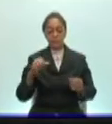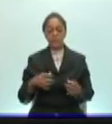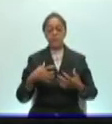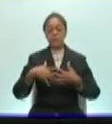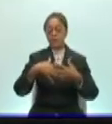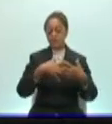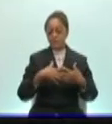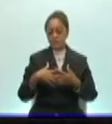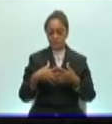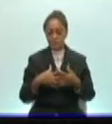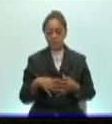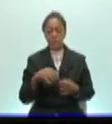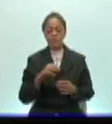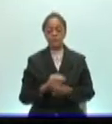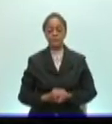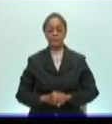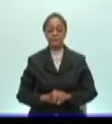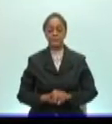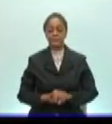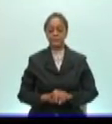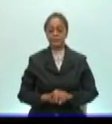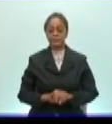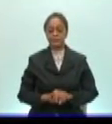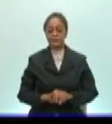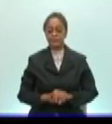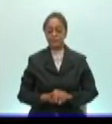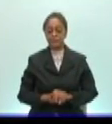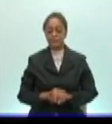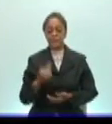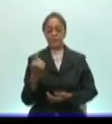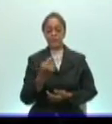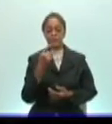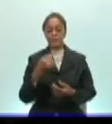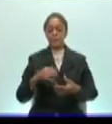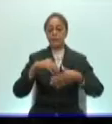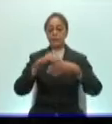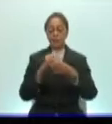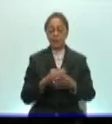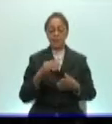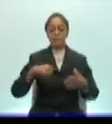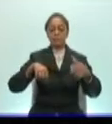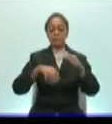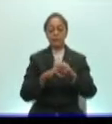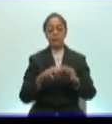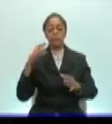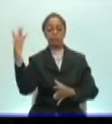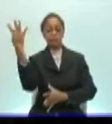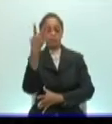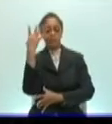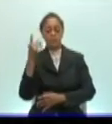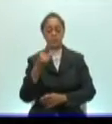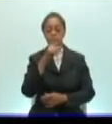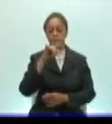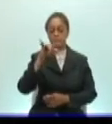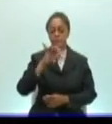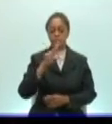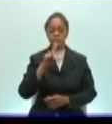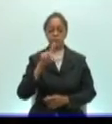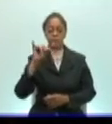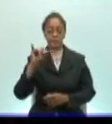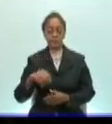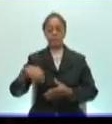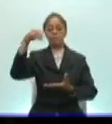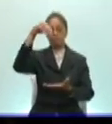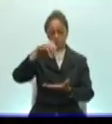imperialismo norteamericano en la isla. La primera águila la derribó el ciclón de 1926. La volvieron